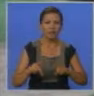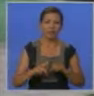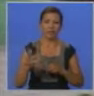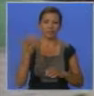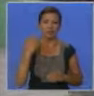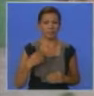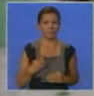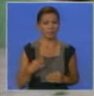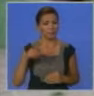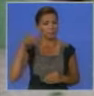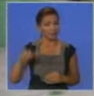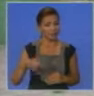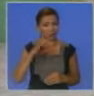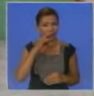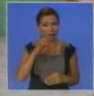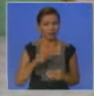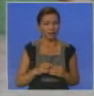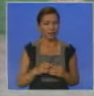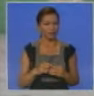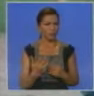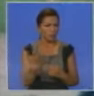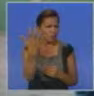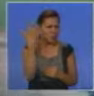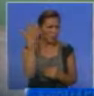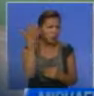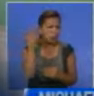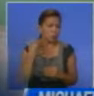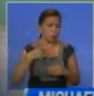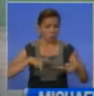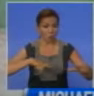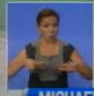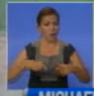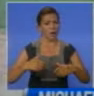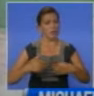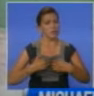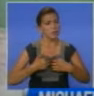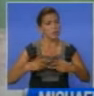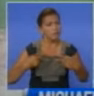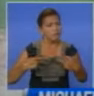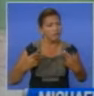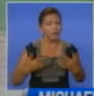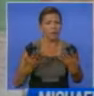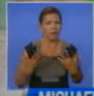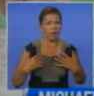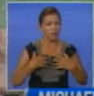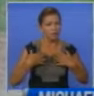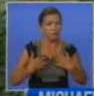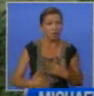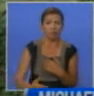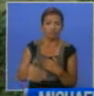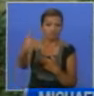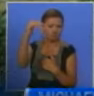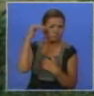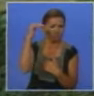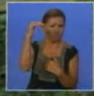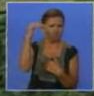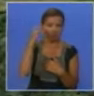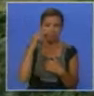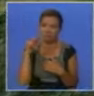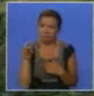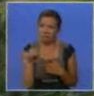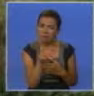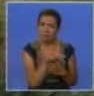Es impresionante, puesto que, como muestra la prehistoria, este fue uno de los lugares donde se encontraron huesos de algunas especies aquí. Una gran aventura se